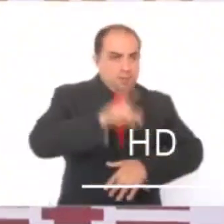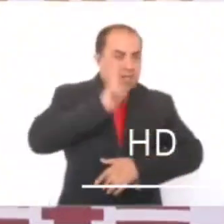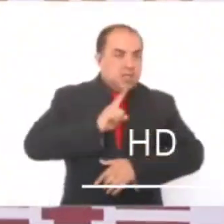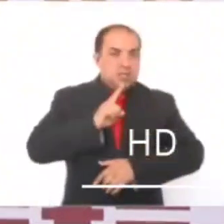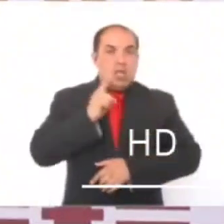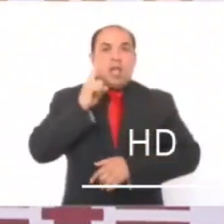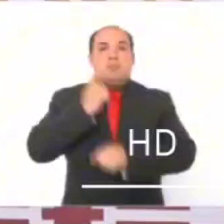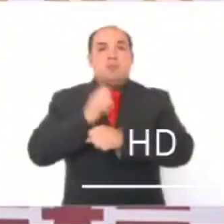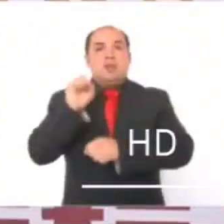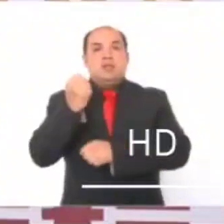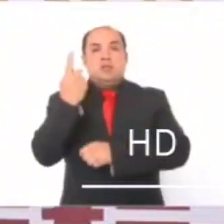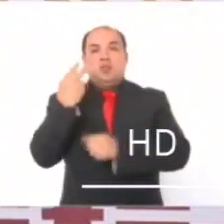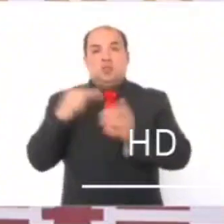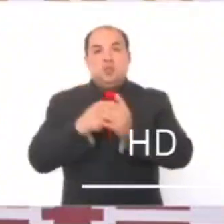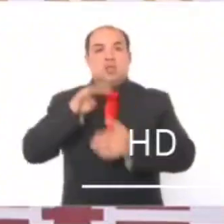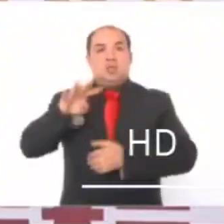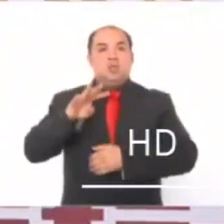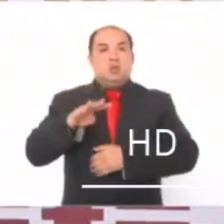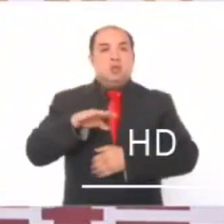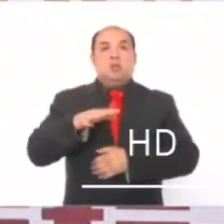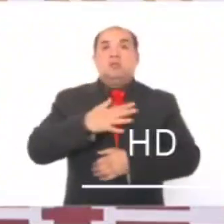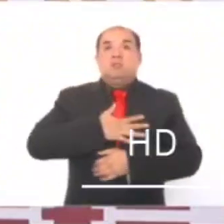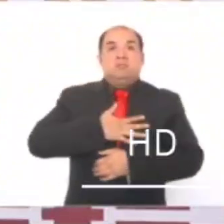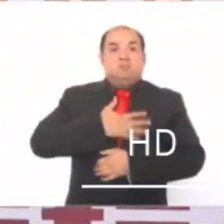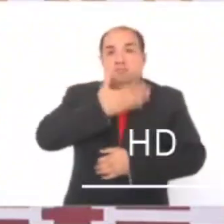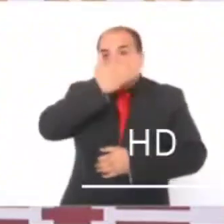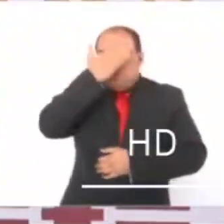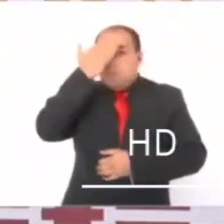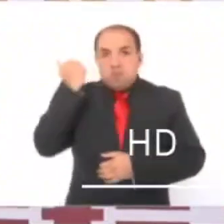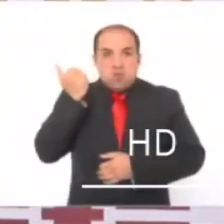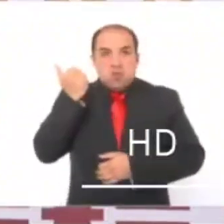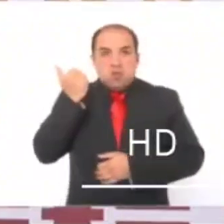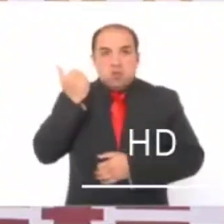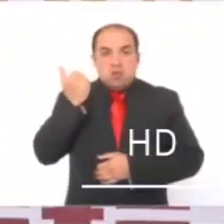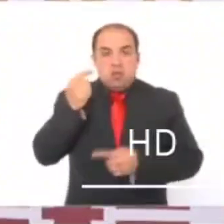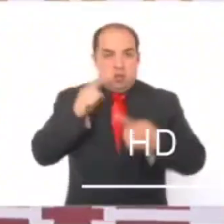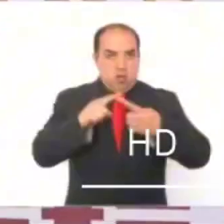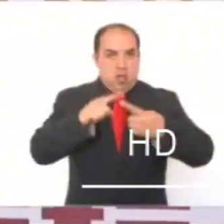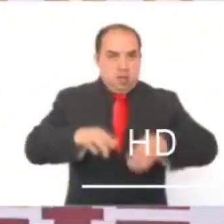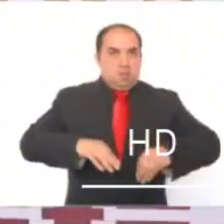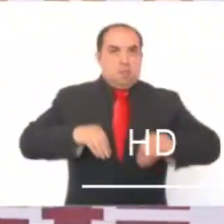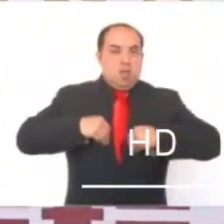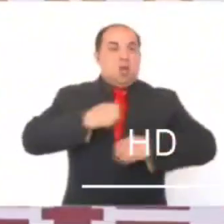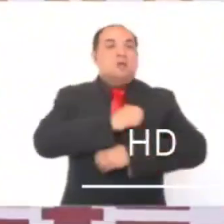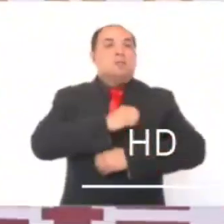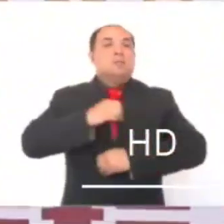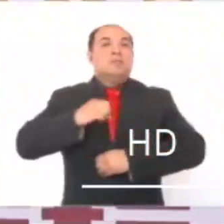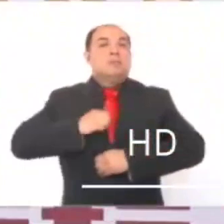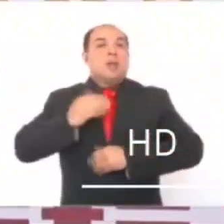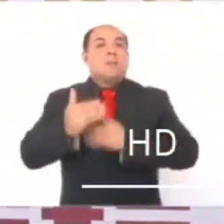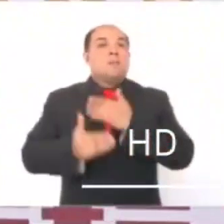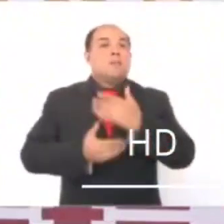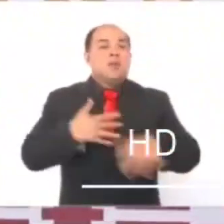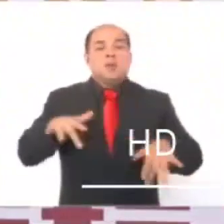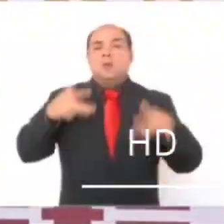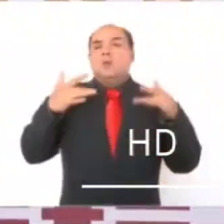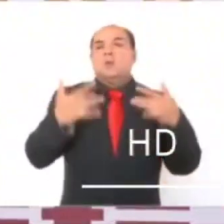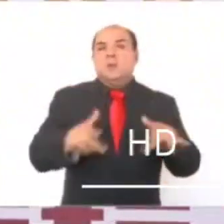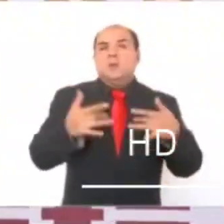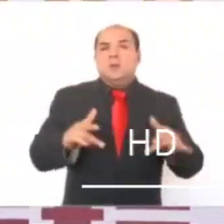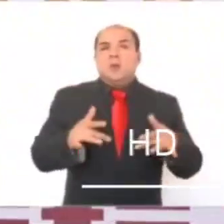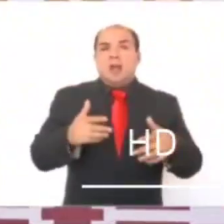del 2019 no sabía que además de vivir obligatoriamente un proceso